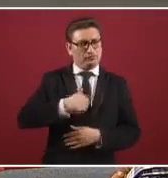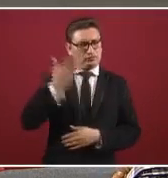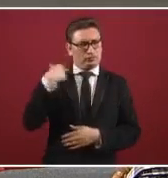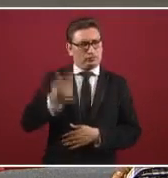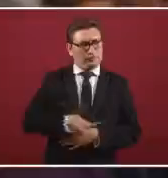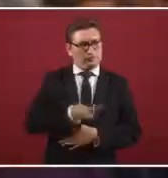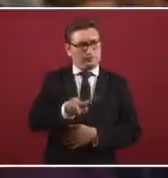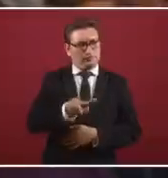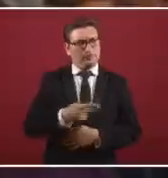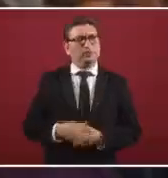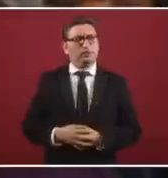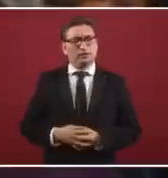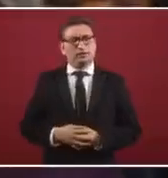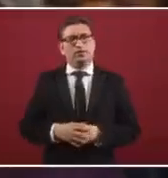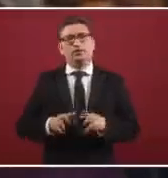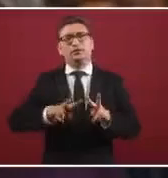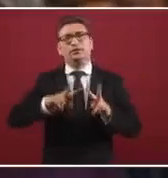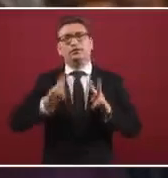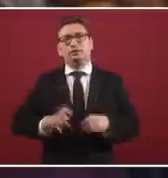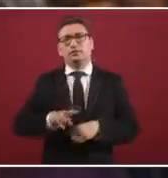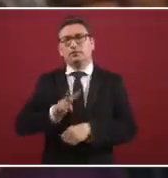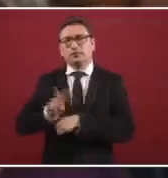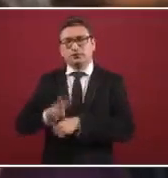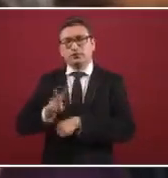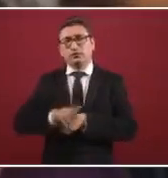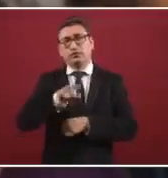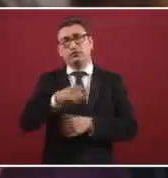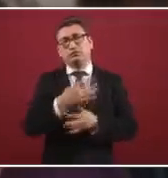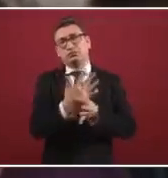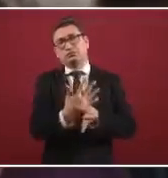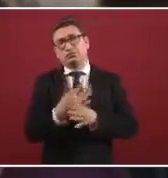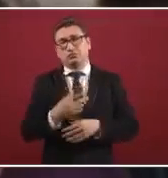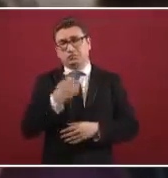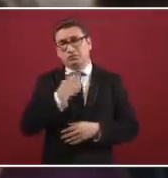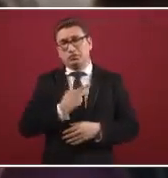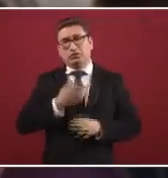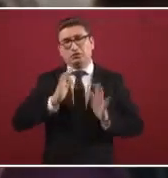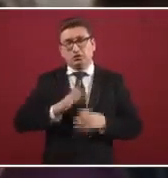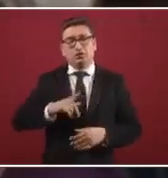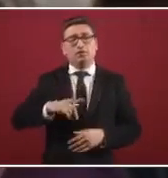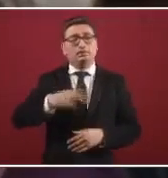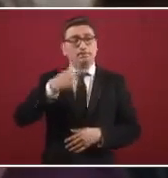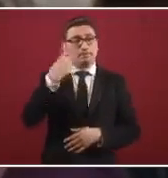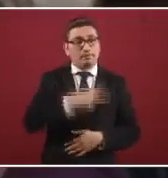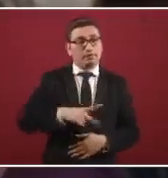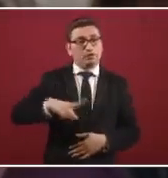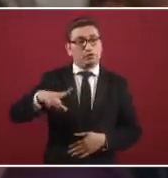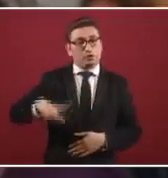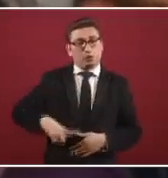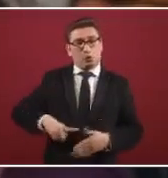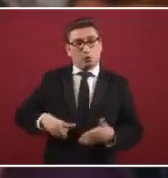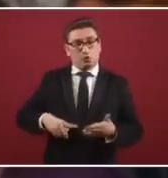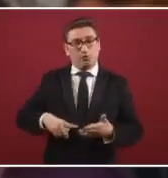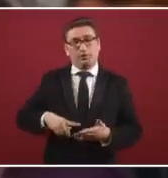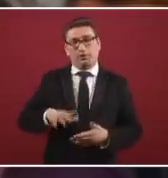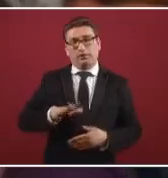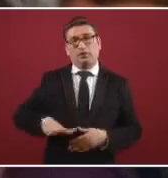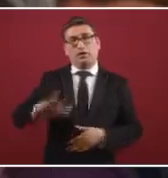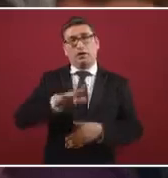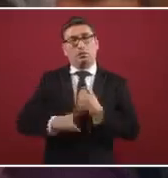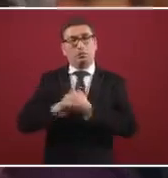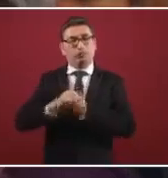había hecho sobre el tema Venezuela y me dijo pues que el gobierno de México no intenta intervenir en el